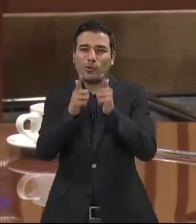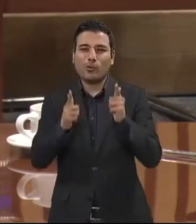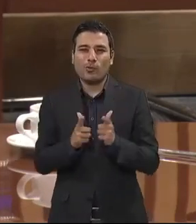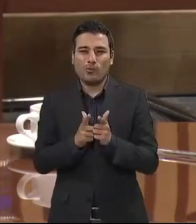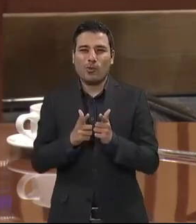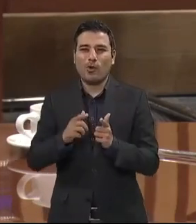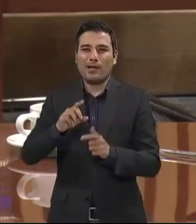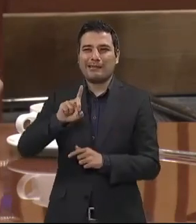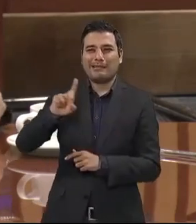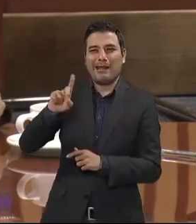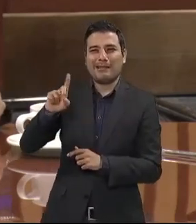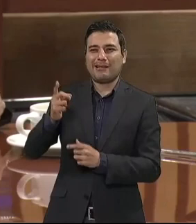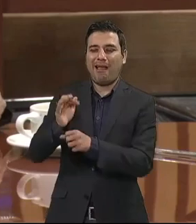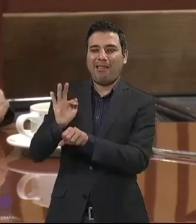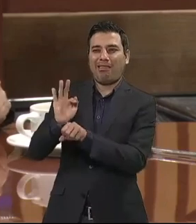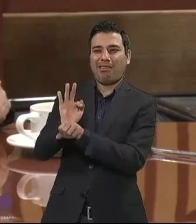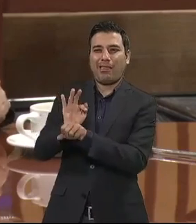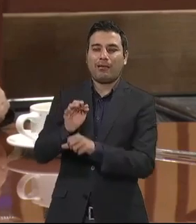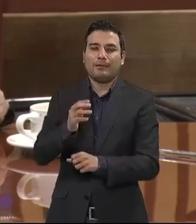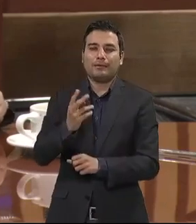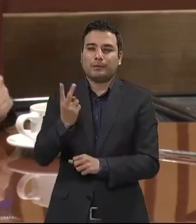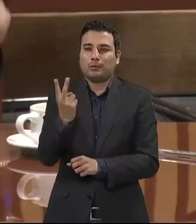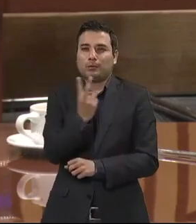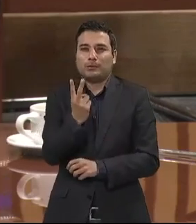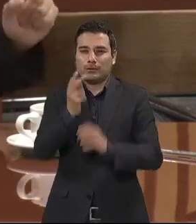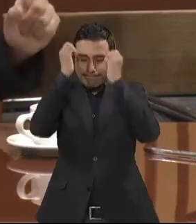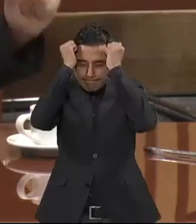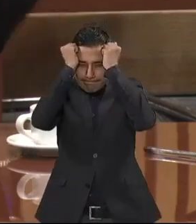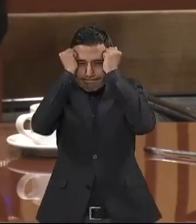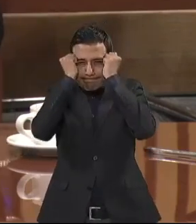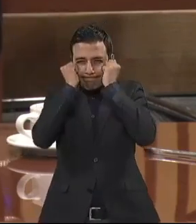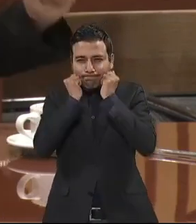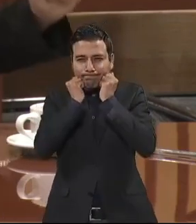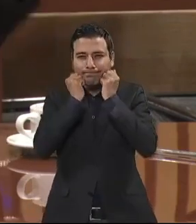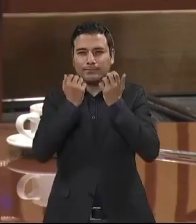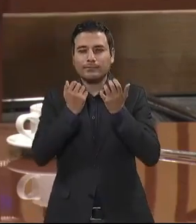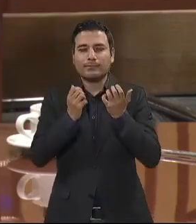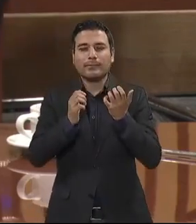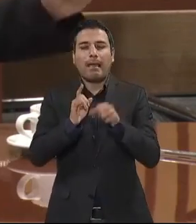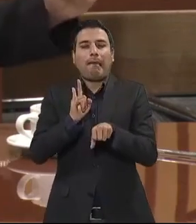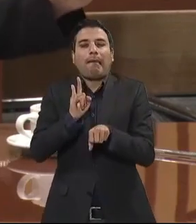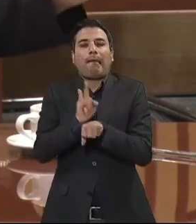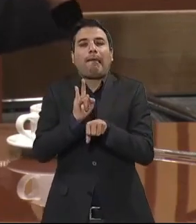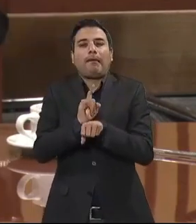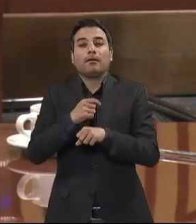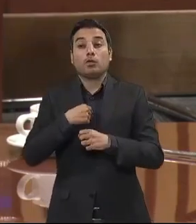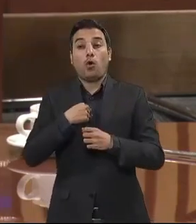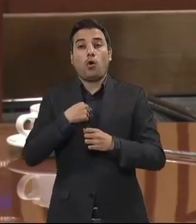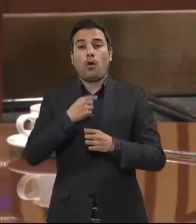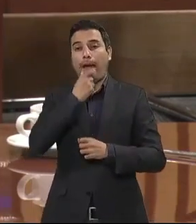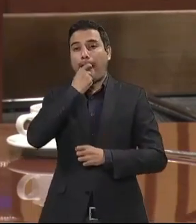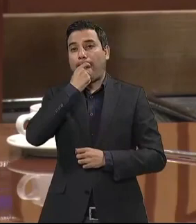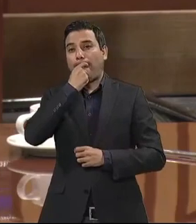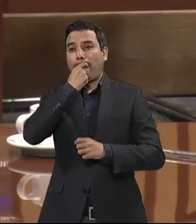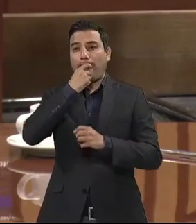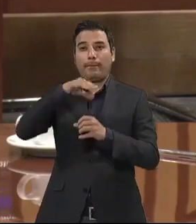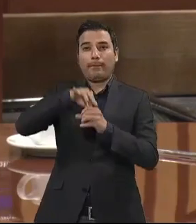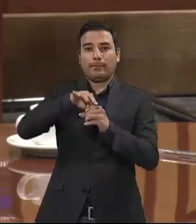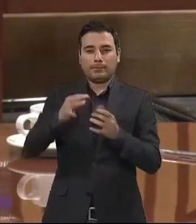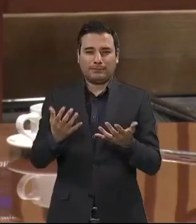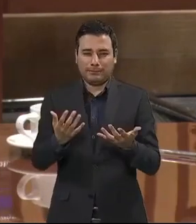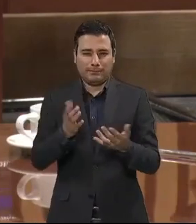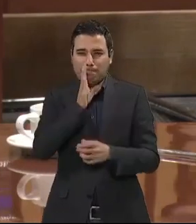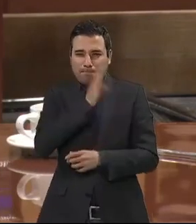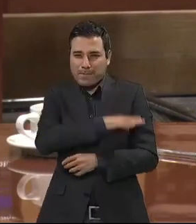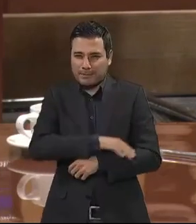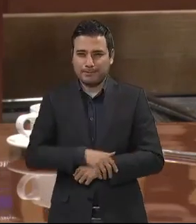derecha enmascarados de árbitros electorales, y así pasarán a la historia. Pero fíjense qué